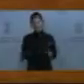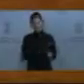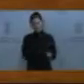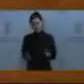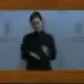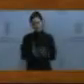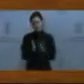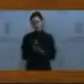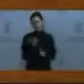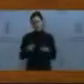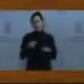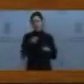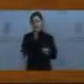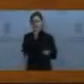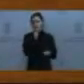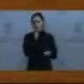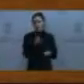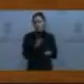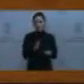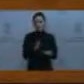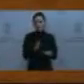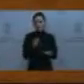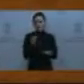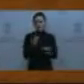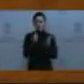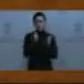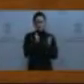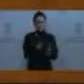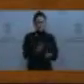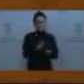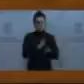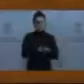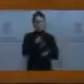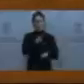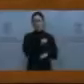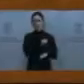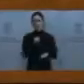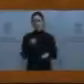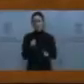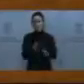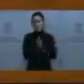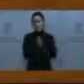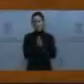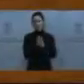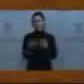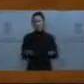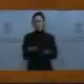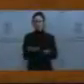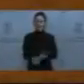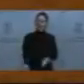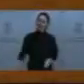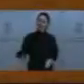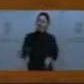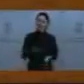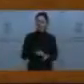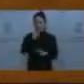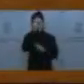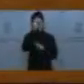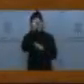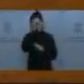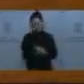las negociaciones para y por el bien de nuestra comunidad autónoma. Es más, creemos que es